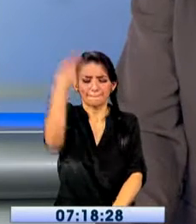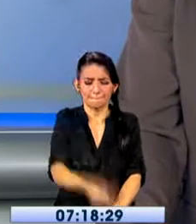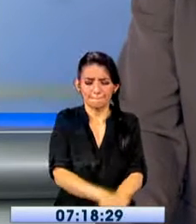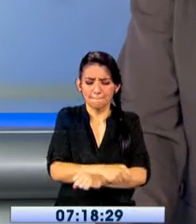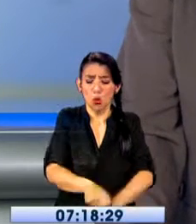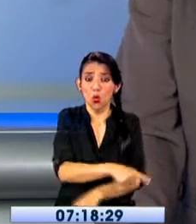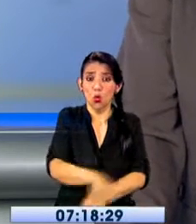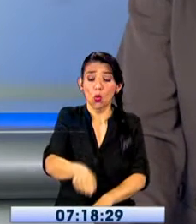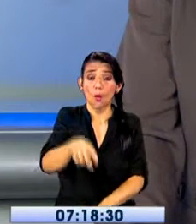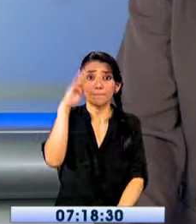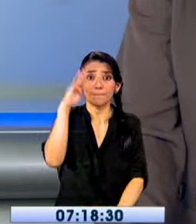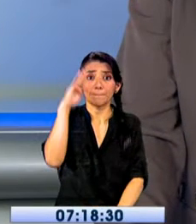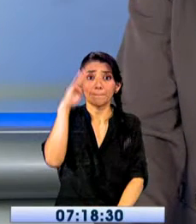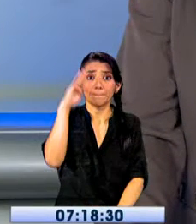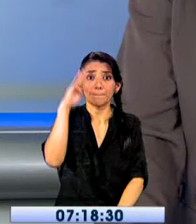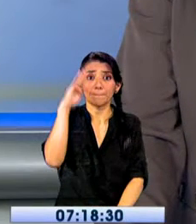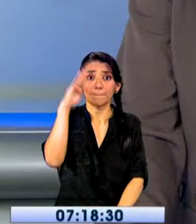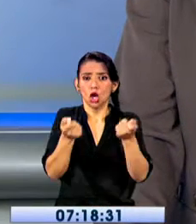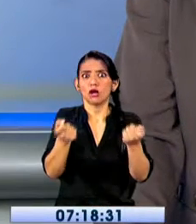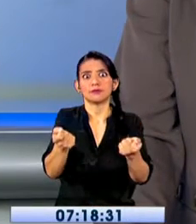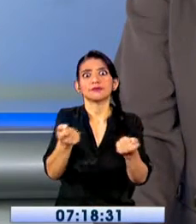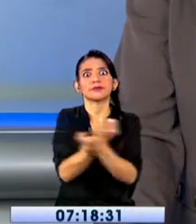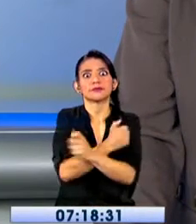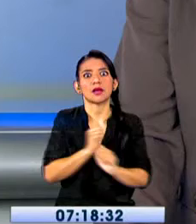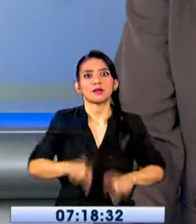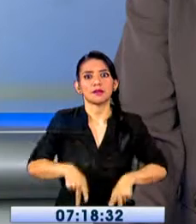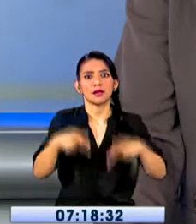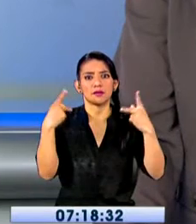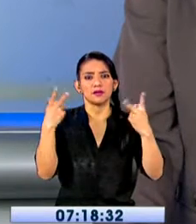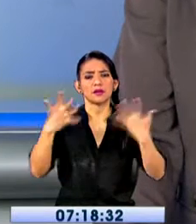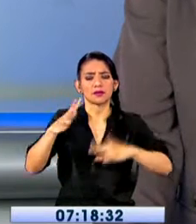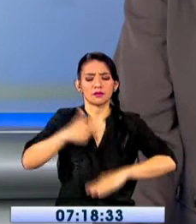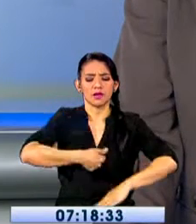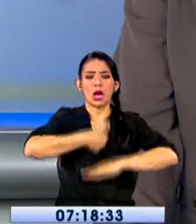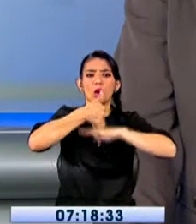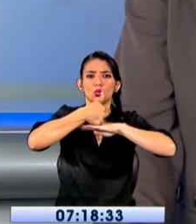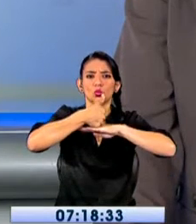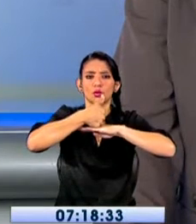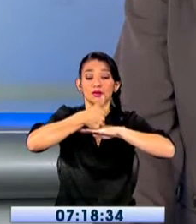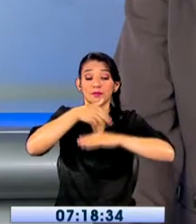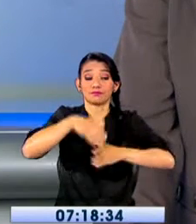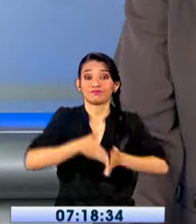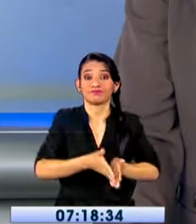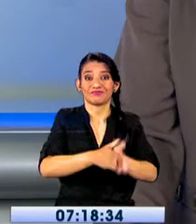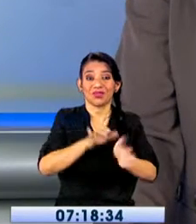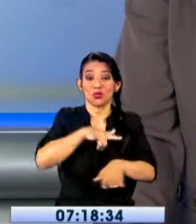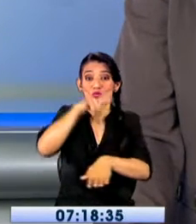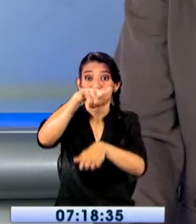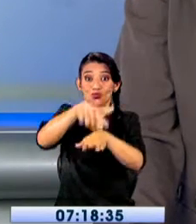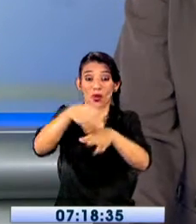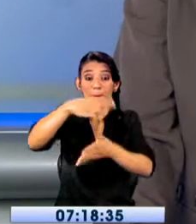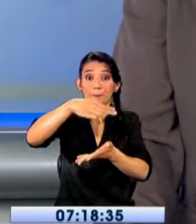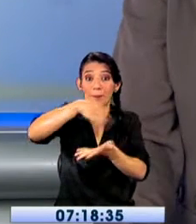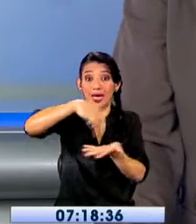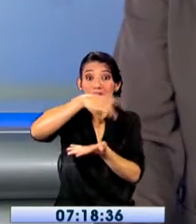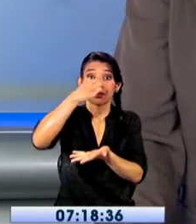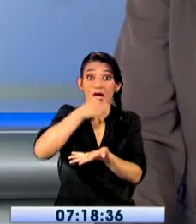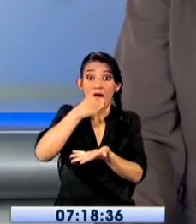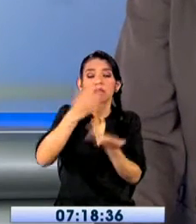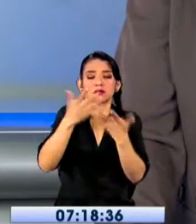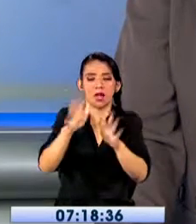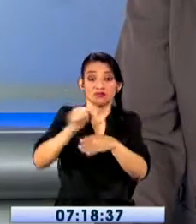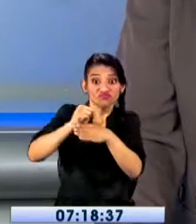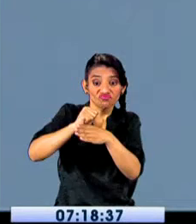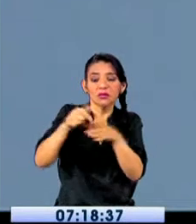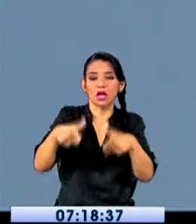encontraban a bordo de la aeronave salieron ilesos, según se informó desde la estación aeronaval de Manta, lugar donde se realizaban las maniobras de